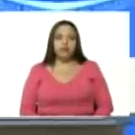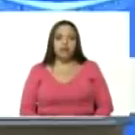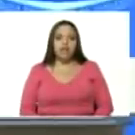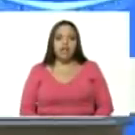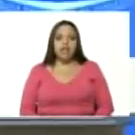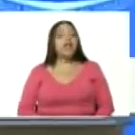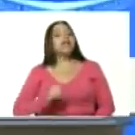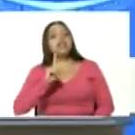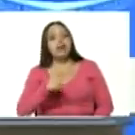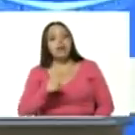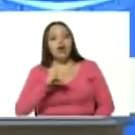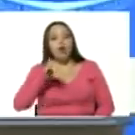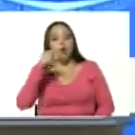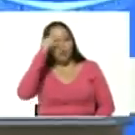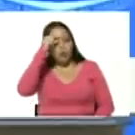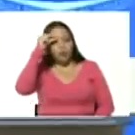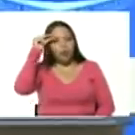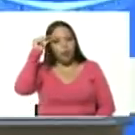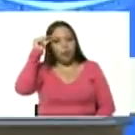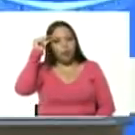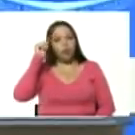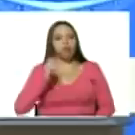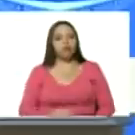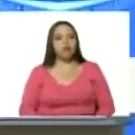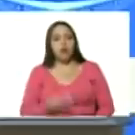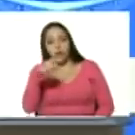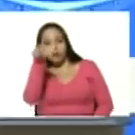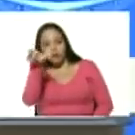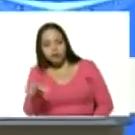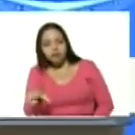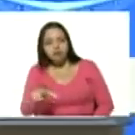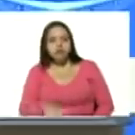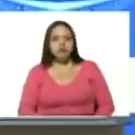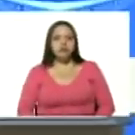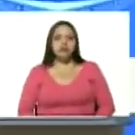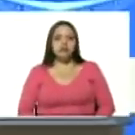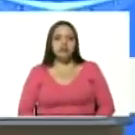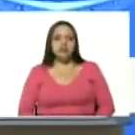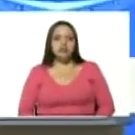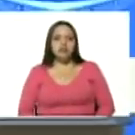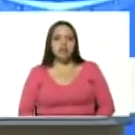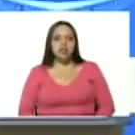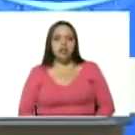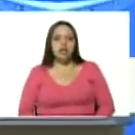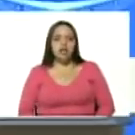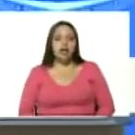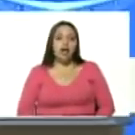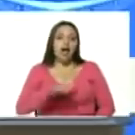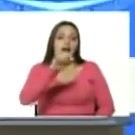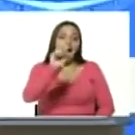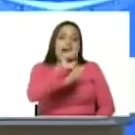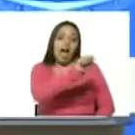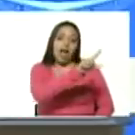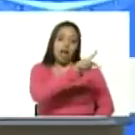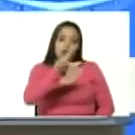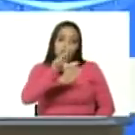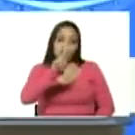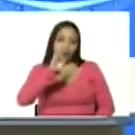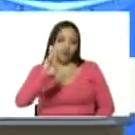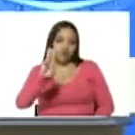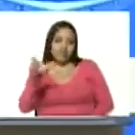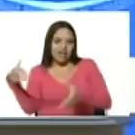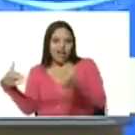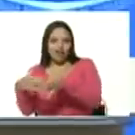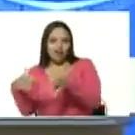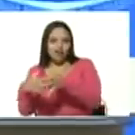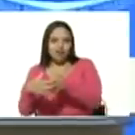Borges por el otro lado, y por otro lado, Henry Ramos Alup y lo que queda de ese grupo